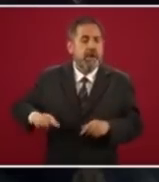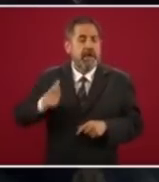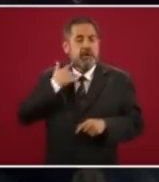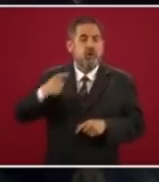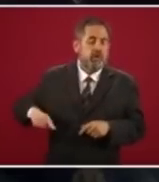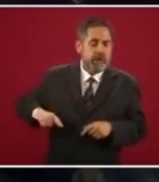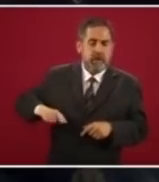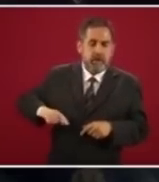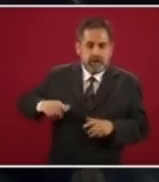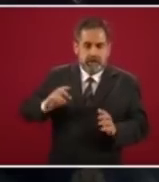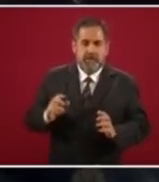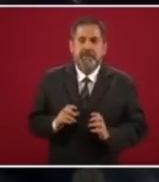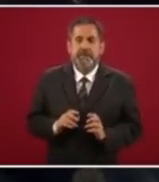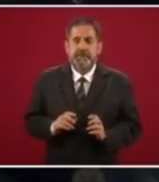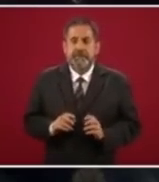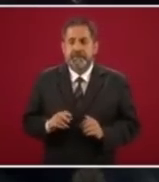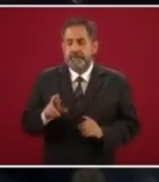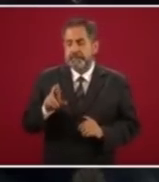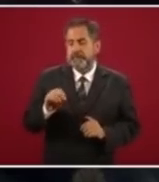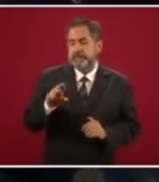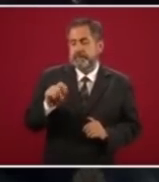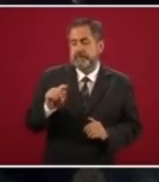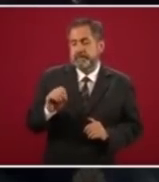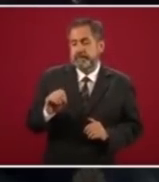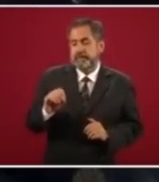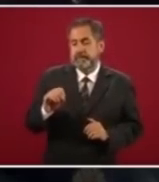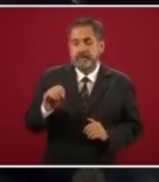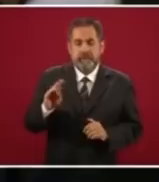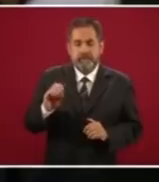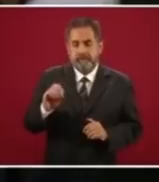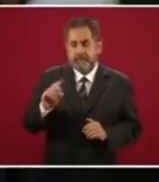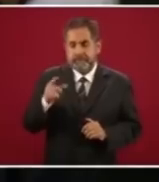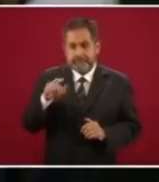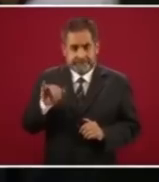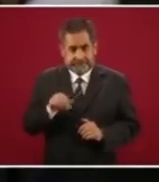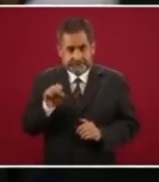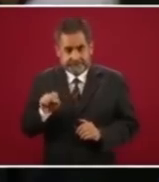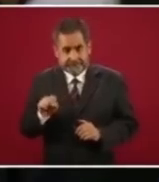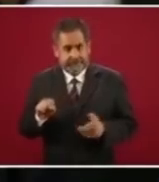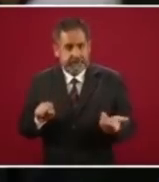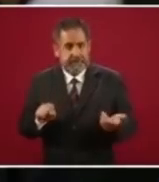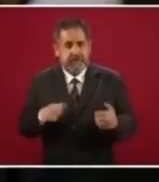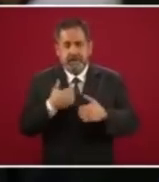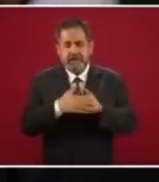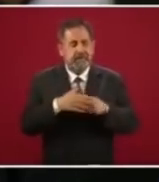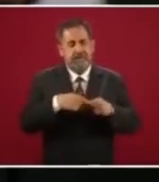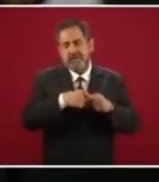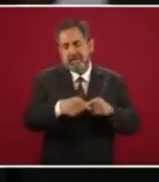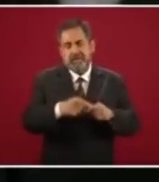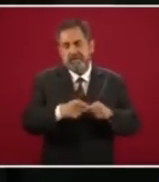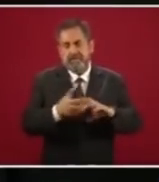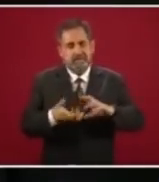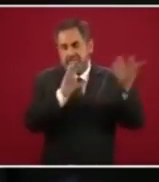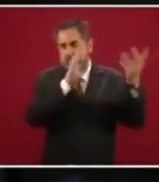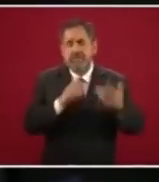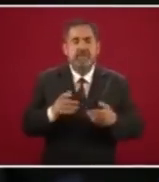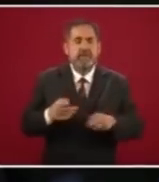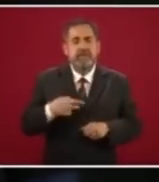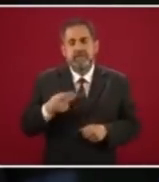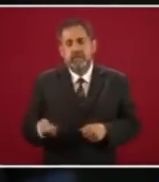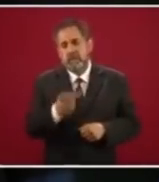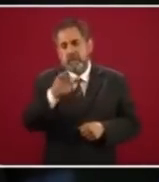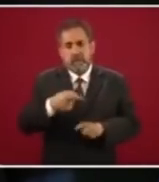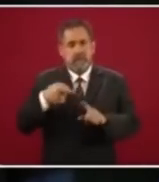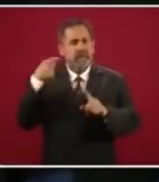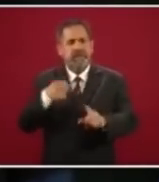anterior, de Roberto Borges Angulo, pero sin duda va a estallar en estos días. La pregunta en